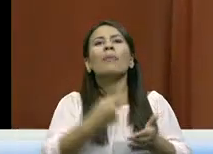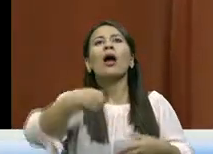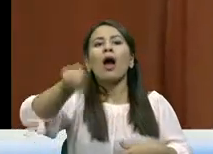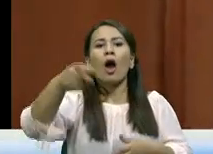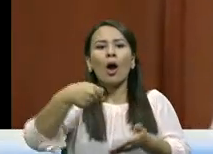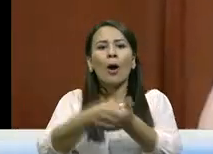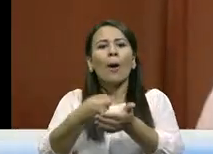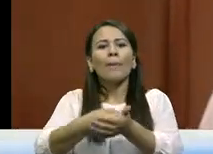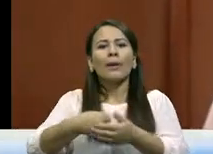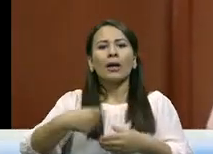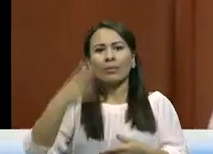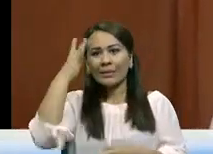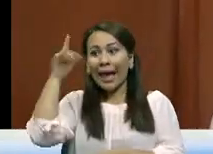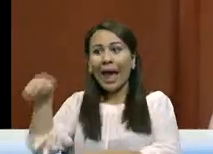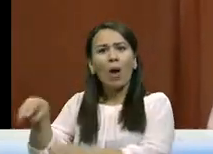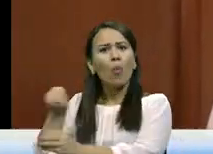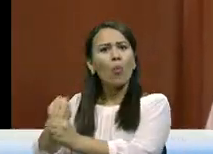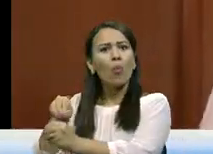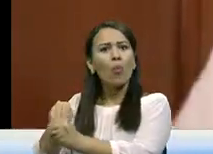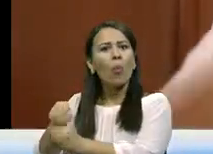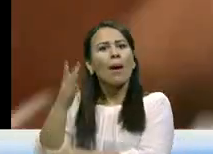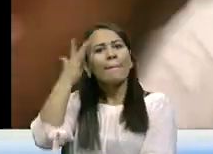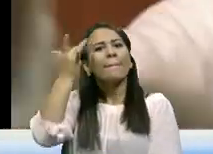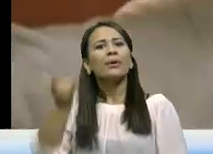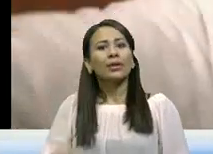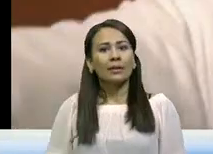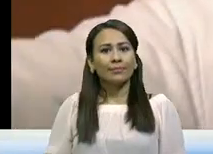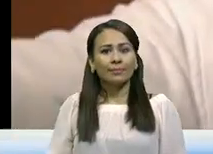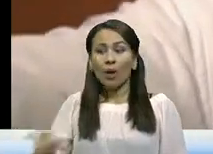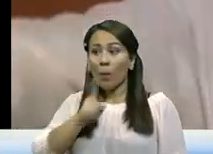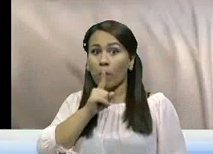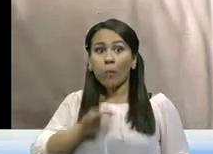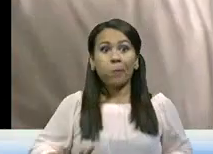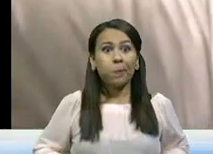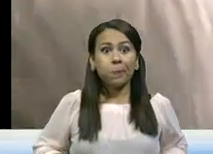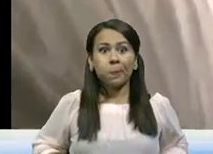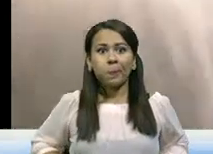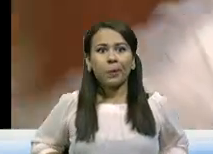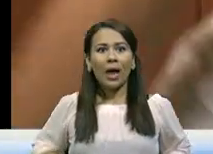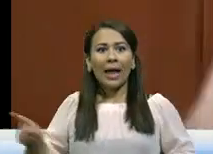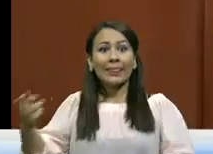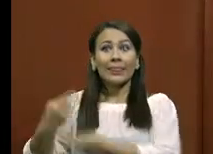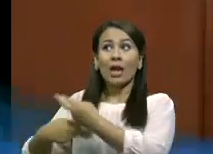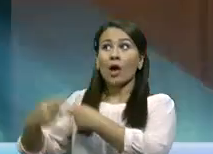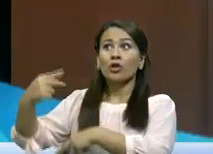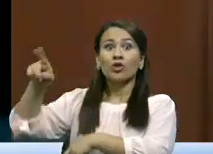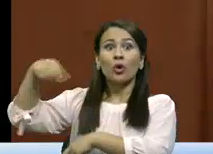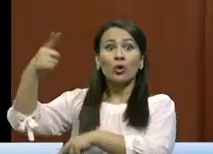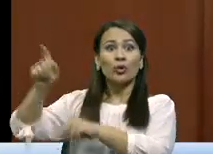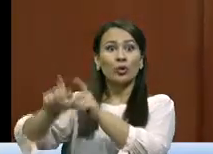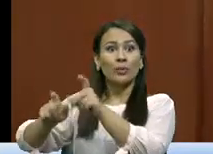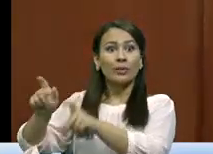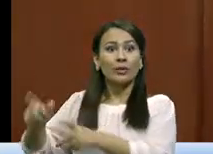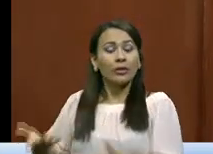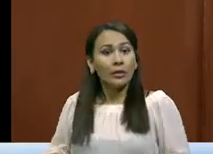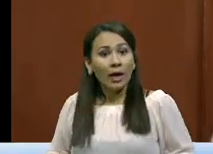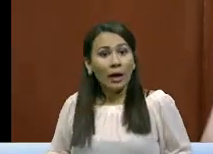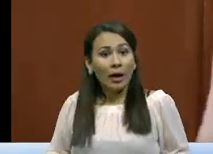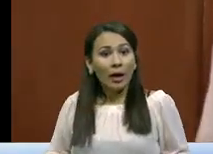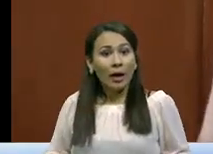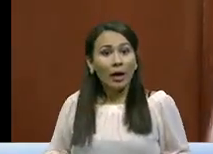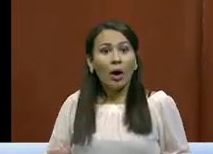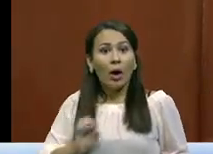llena la bodega de sueros, pero es por corrupción. Tienen negocio, comisión con alguna farmacia cercana